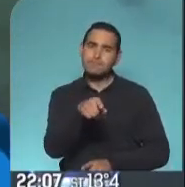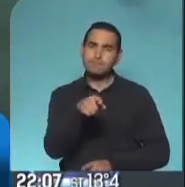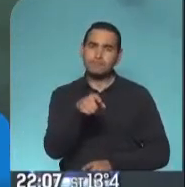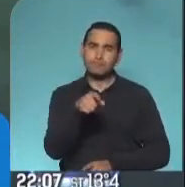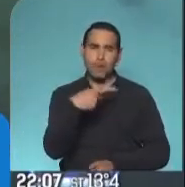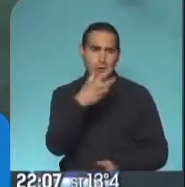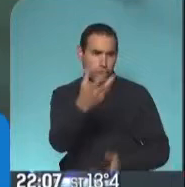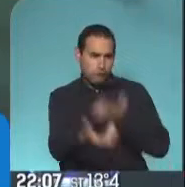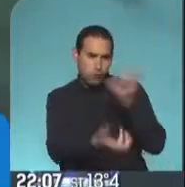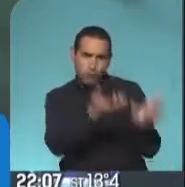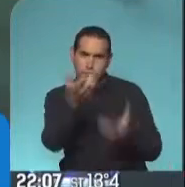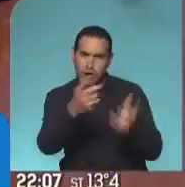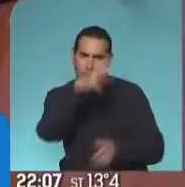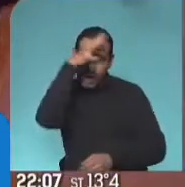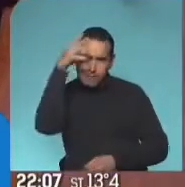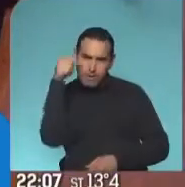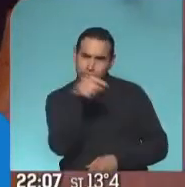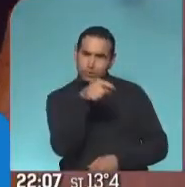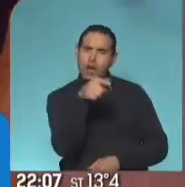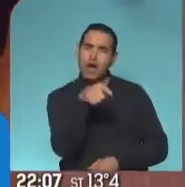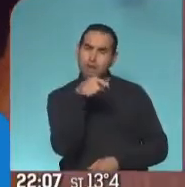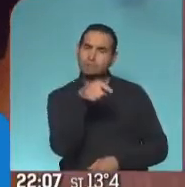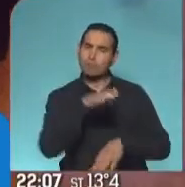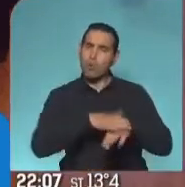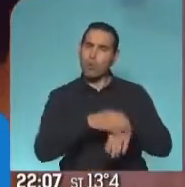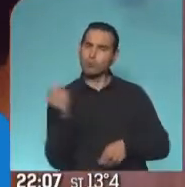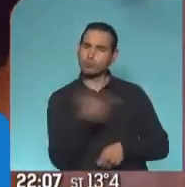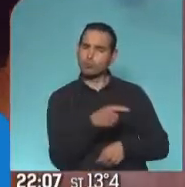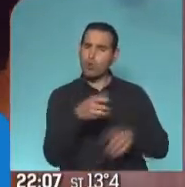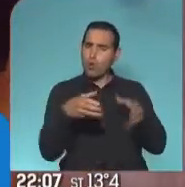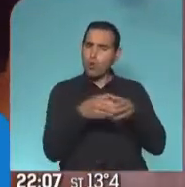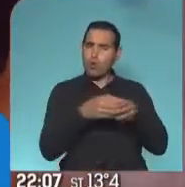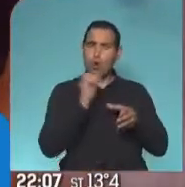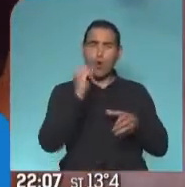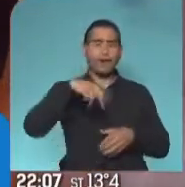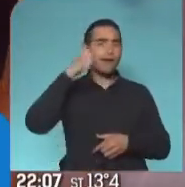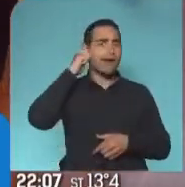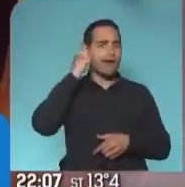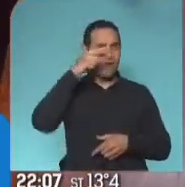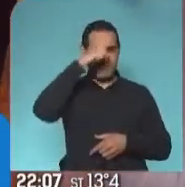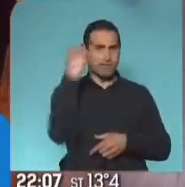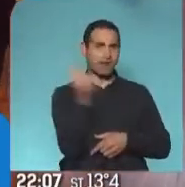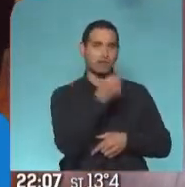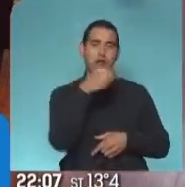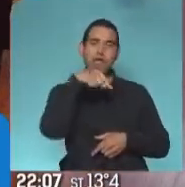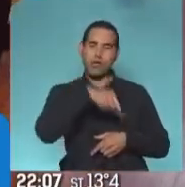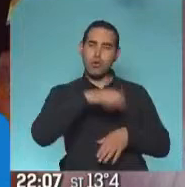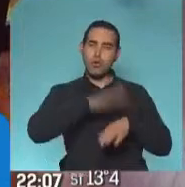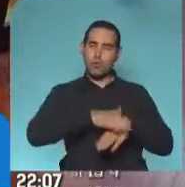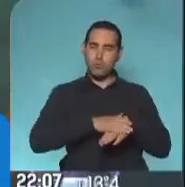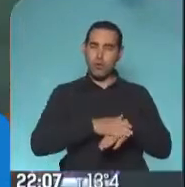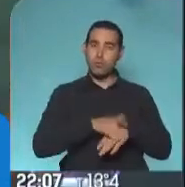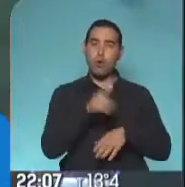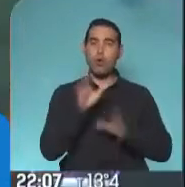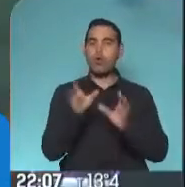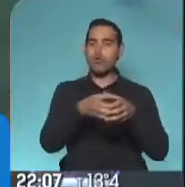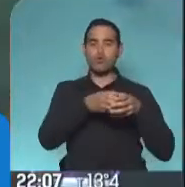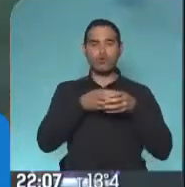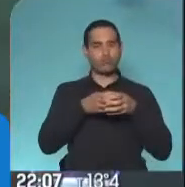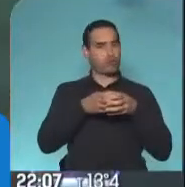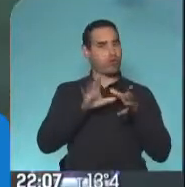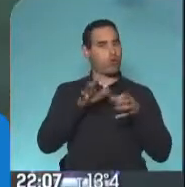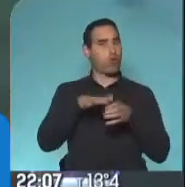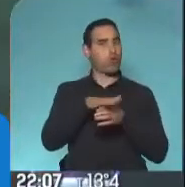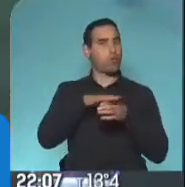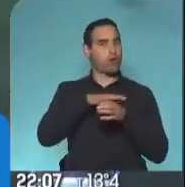estos incendios en el Amazonas están las ONGs internacionales que en realidad son la punta de lanza de un sector de la comunidad internacional que